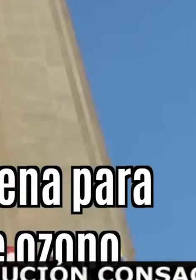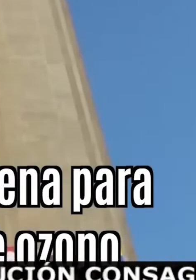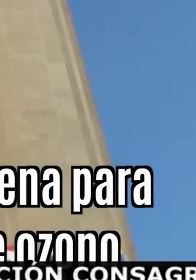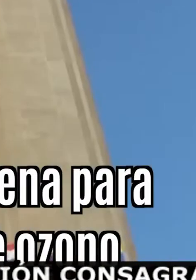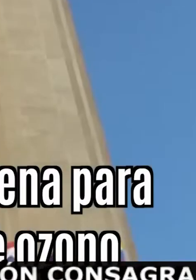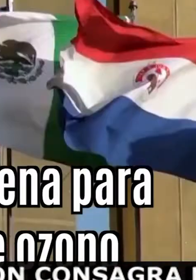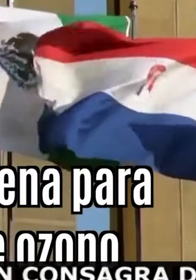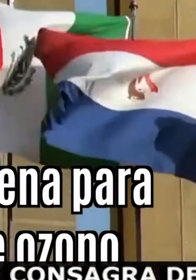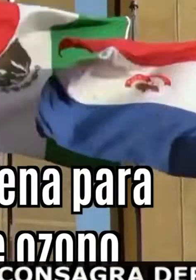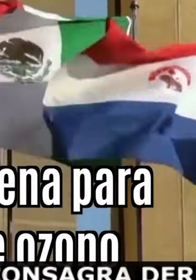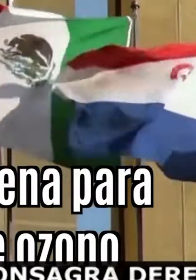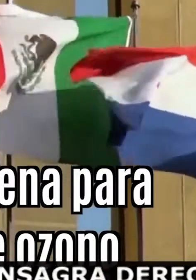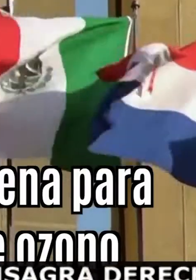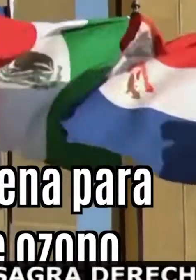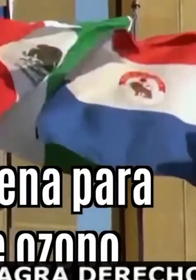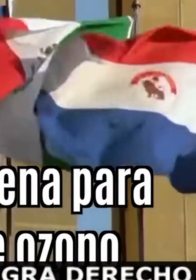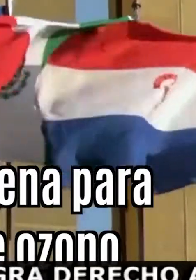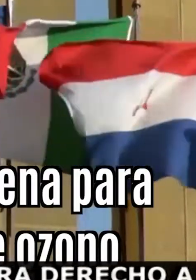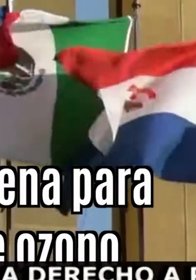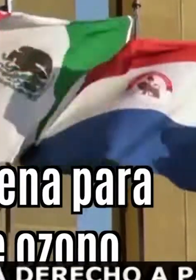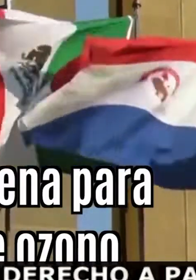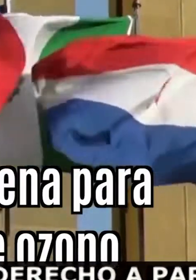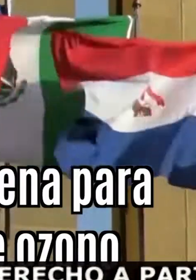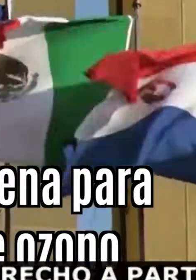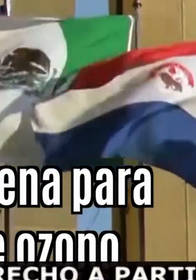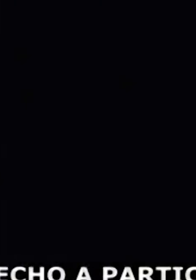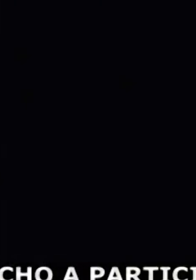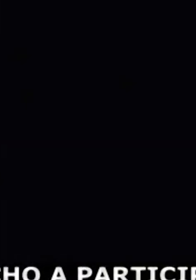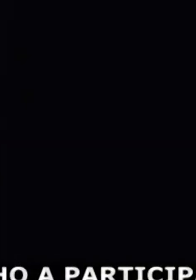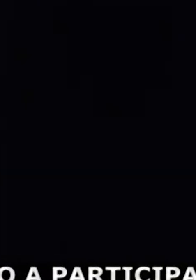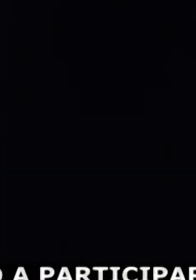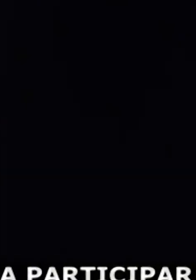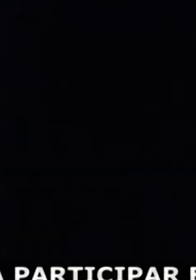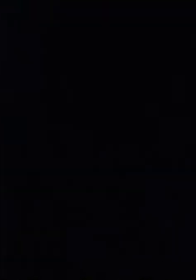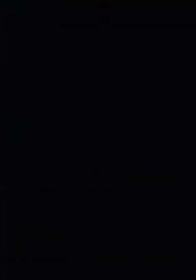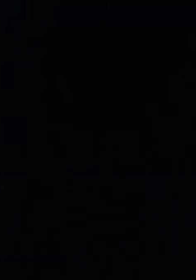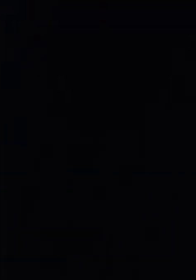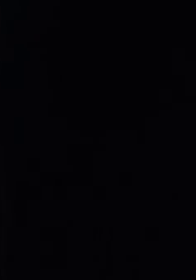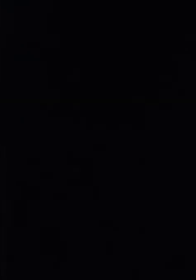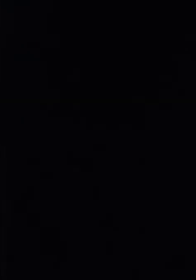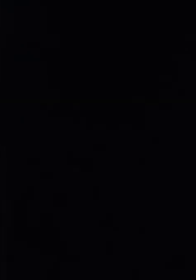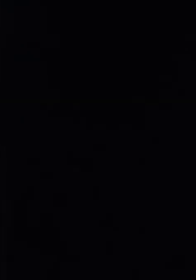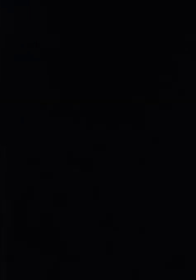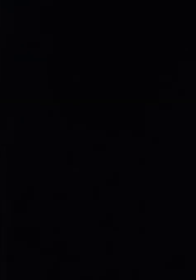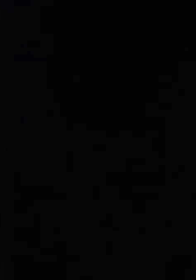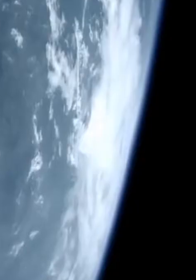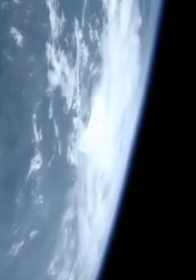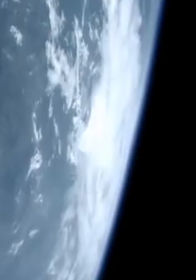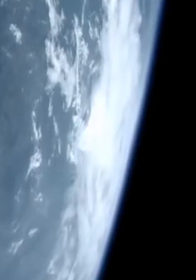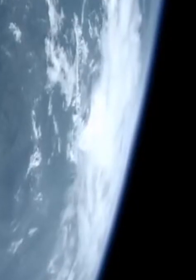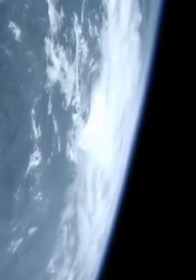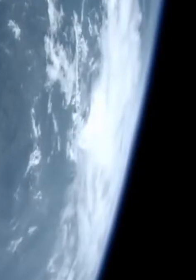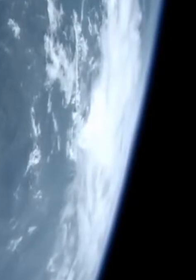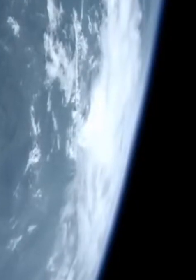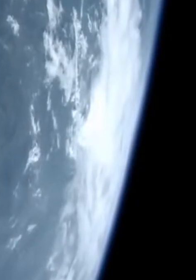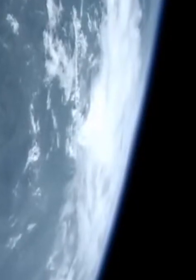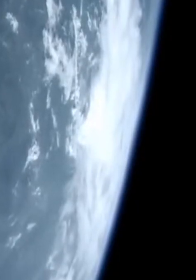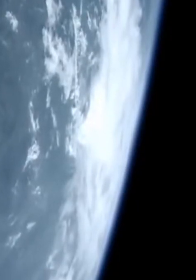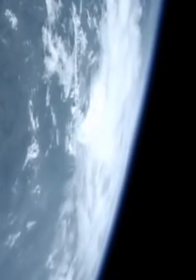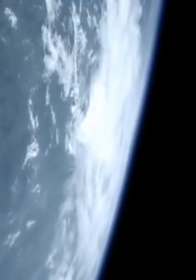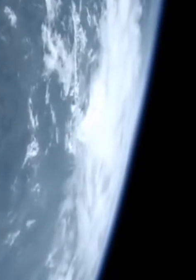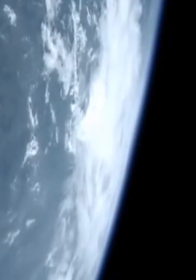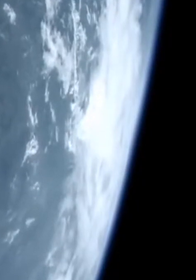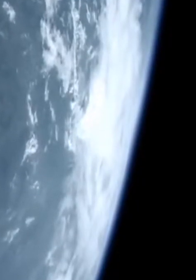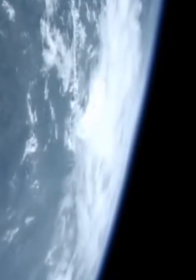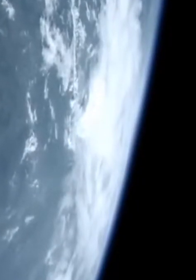de Viena para la protección de la capa de ozono. Nuestro país cumple con los planes de eliminación de los gases dañinos a la capa